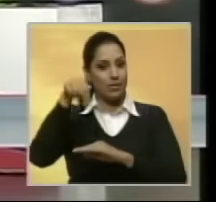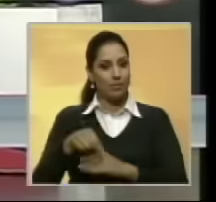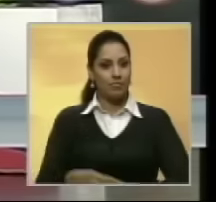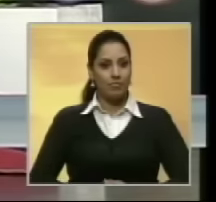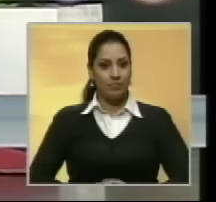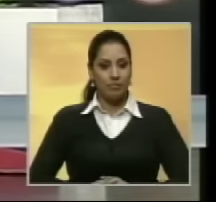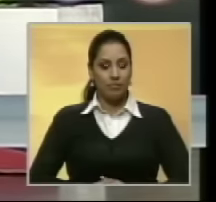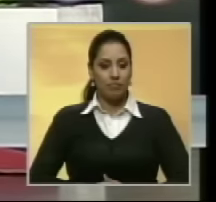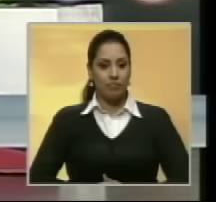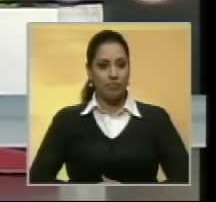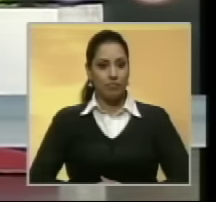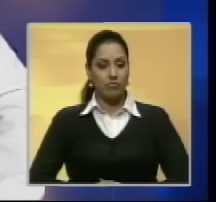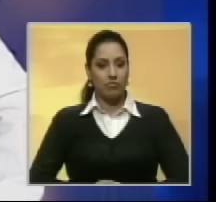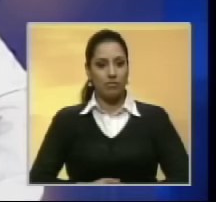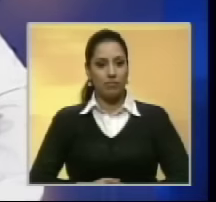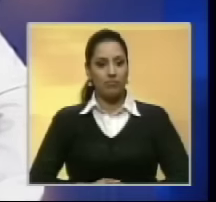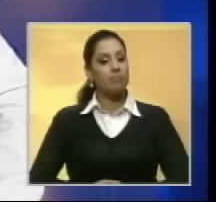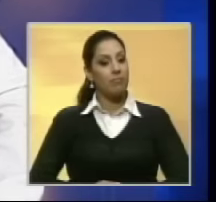Nacional.